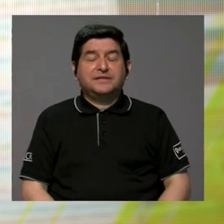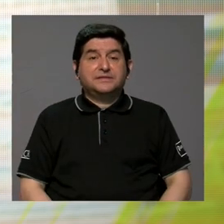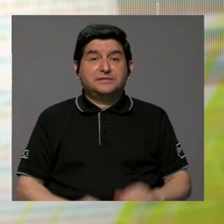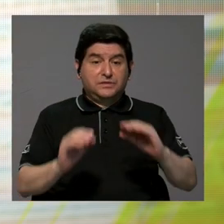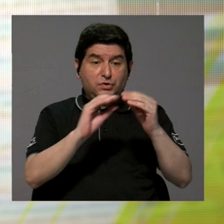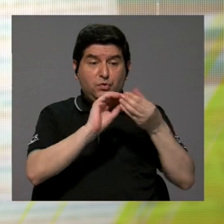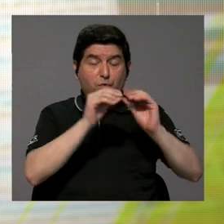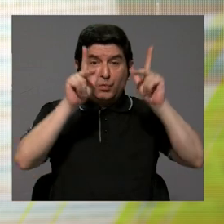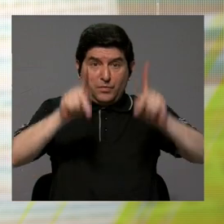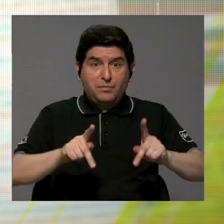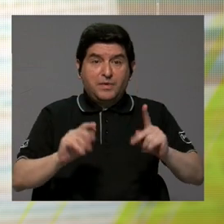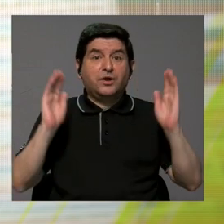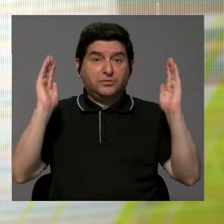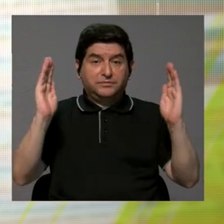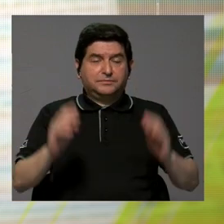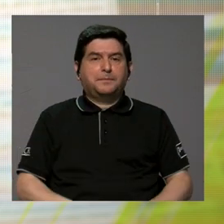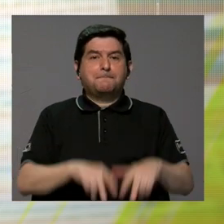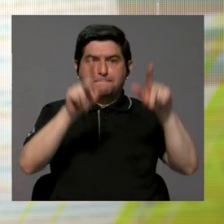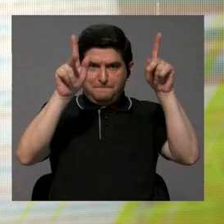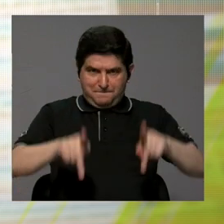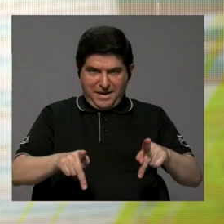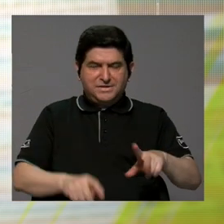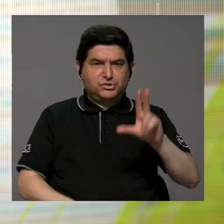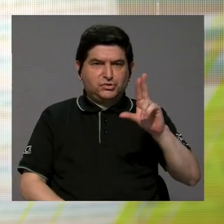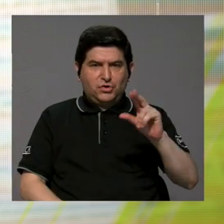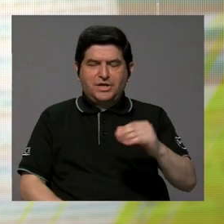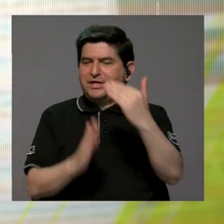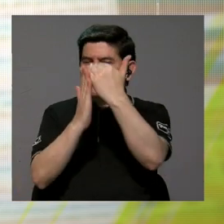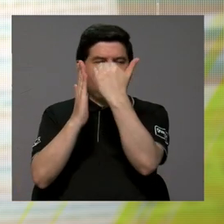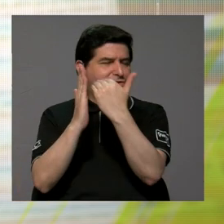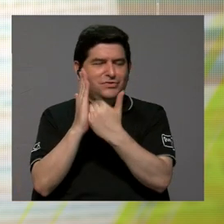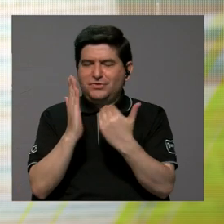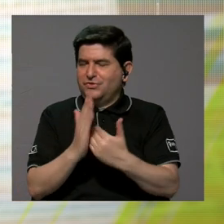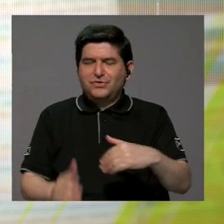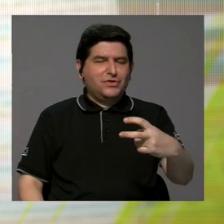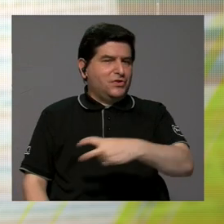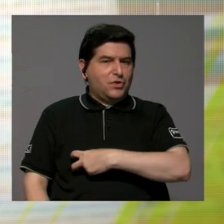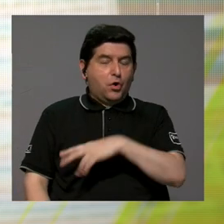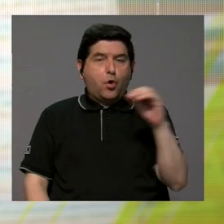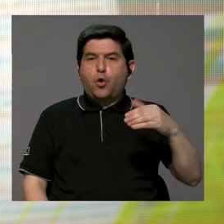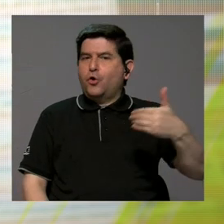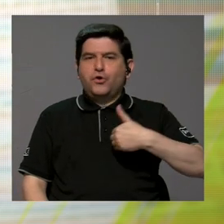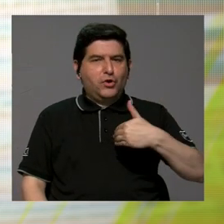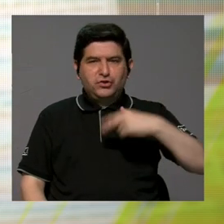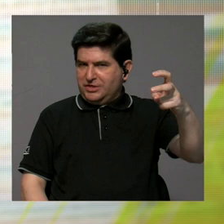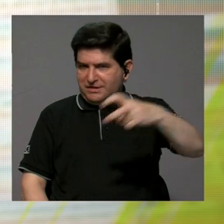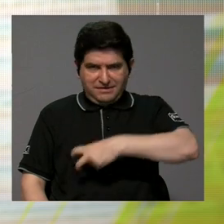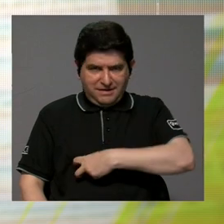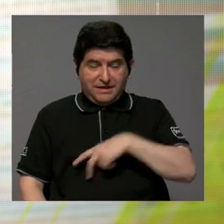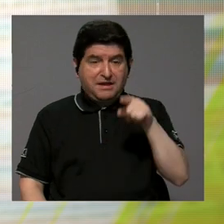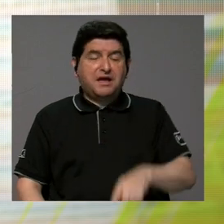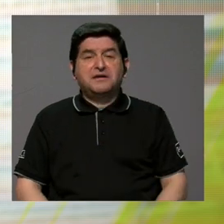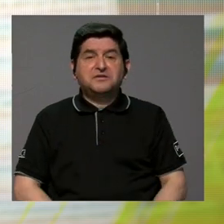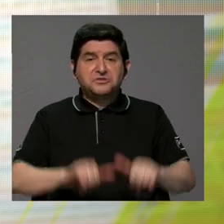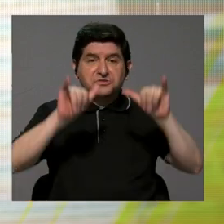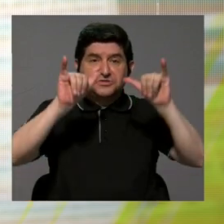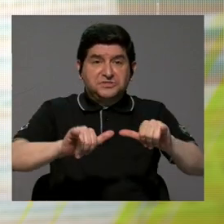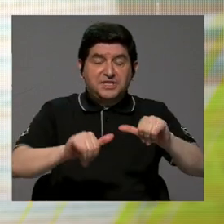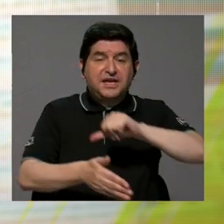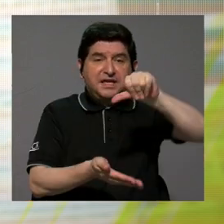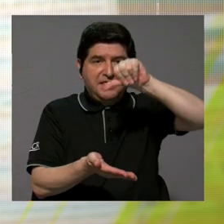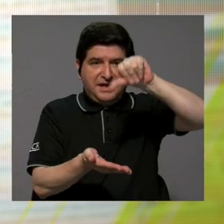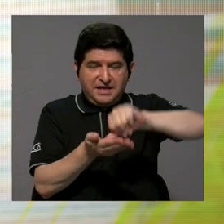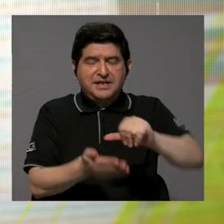bien, esa población, digamos, de personas que no están ni en lista de trasplante ni trasplantados, esos se quedan en el